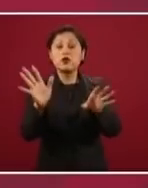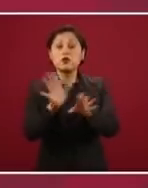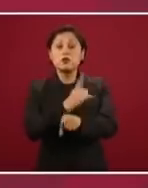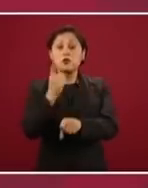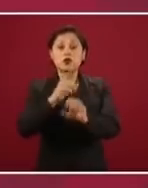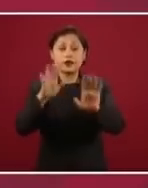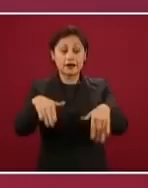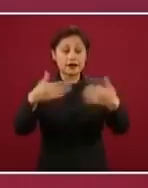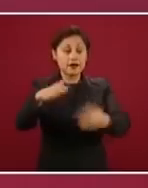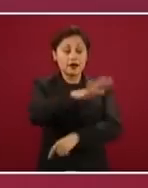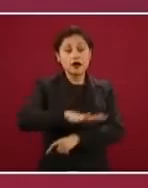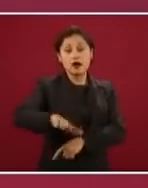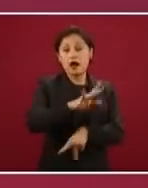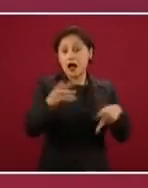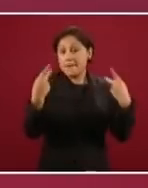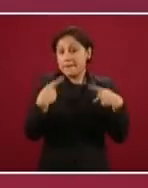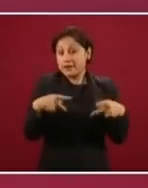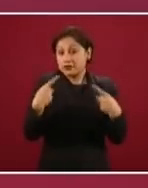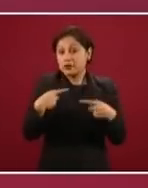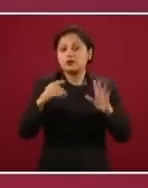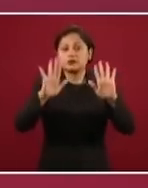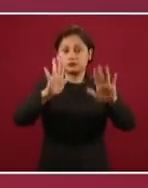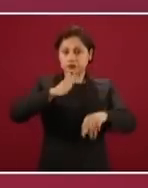tiene que tener